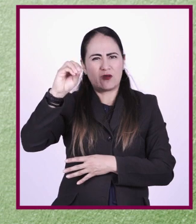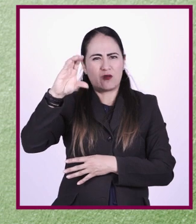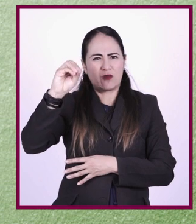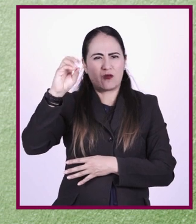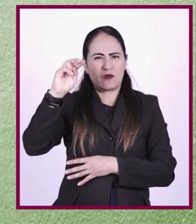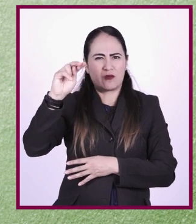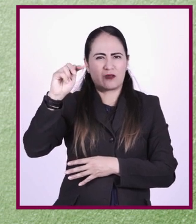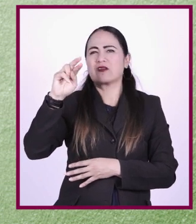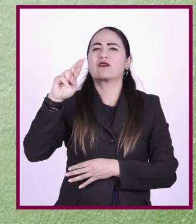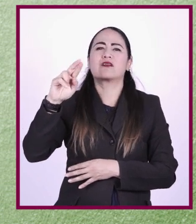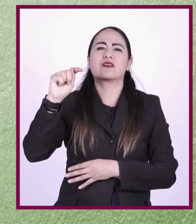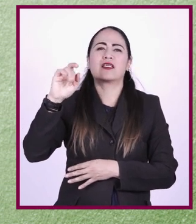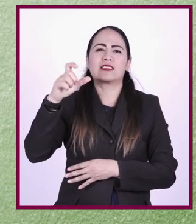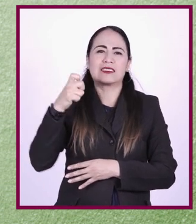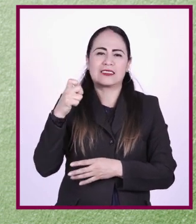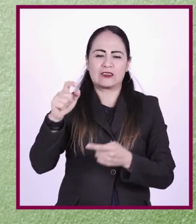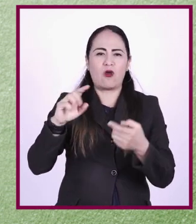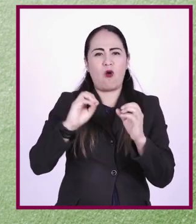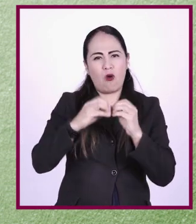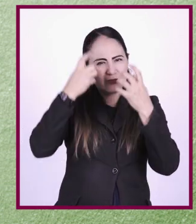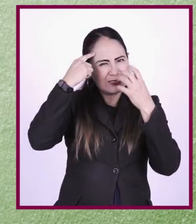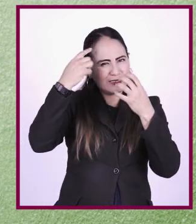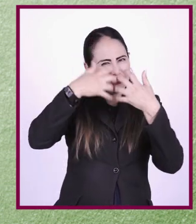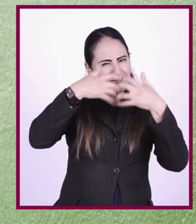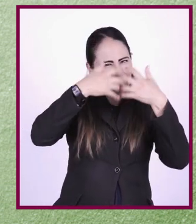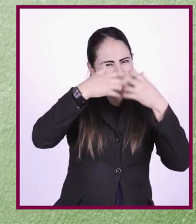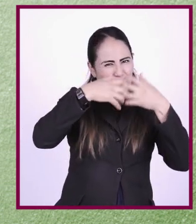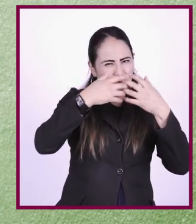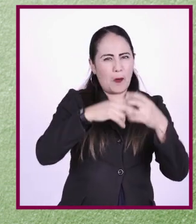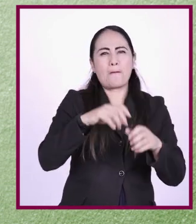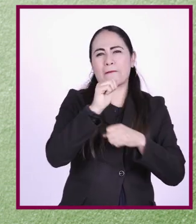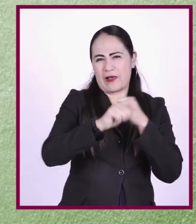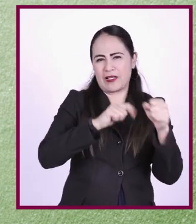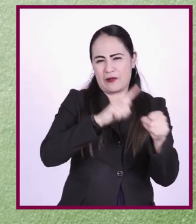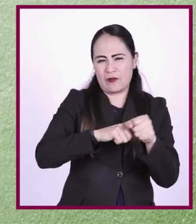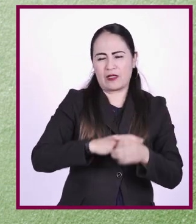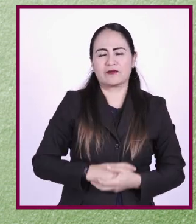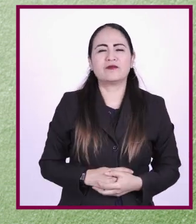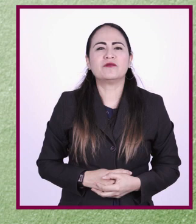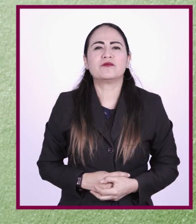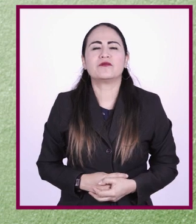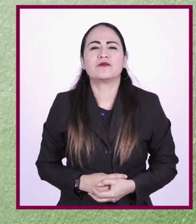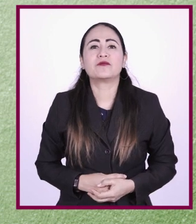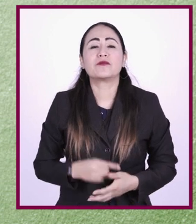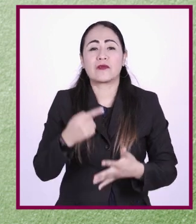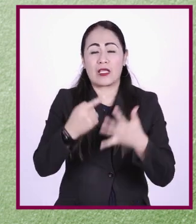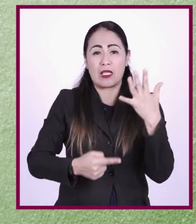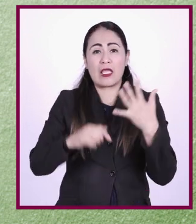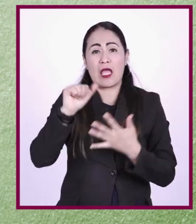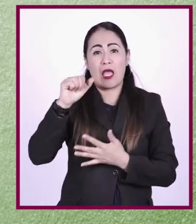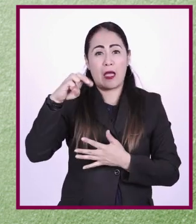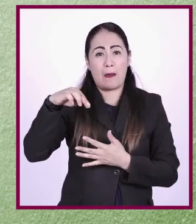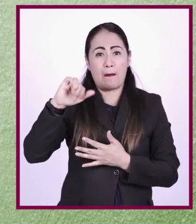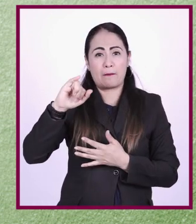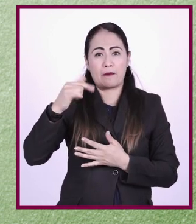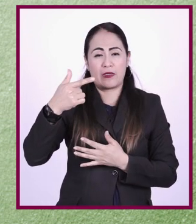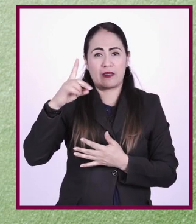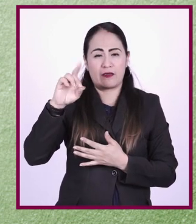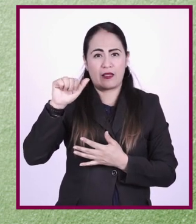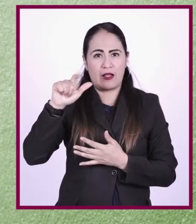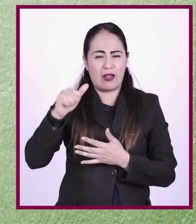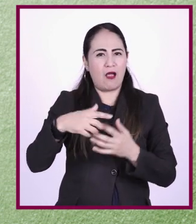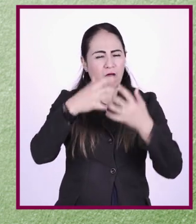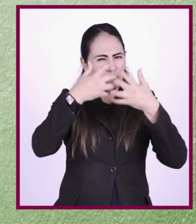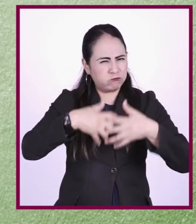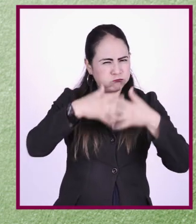reptiliano. Por ejemplo, en un estado de estrés, la amígdala se hiperactiva. La información se conecta con el